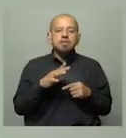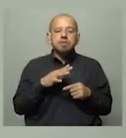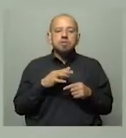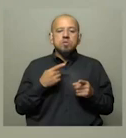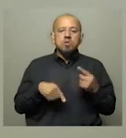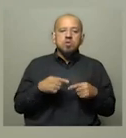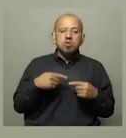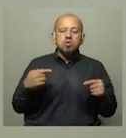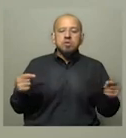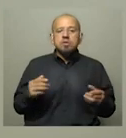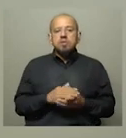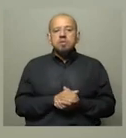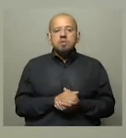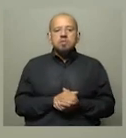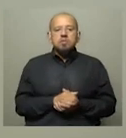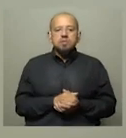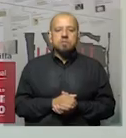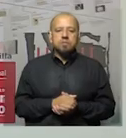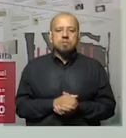el tiempo, ¿no?